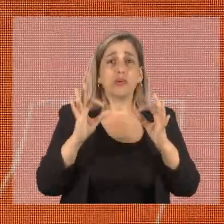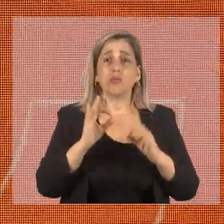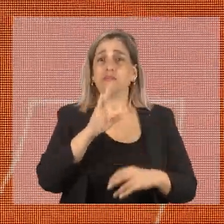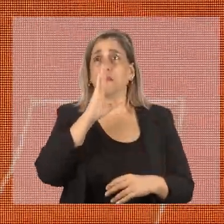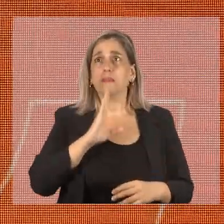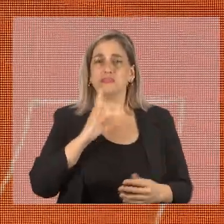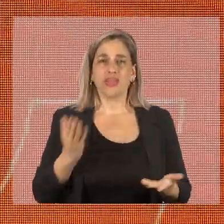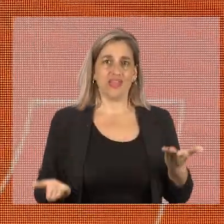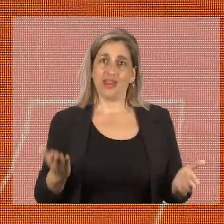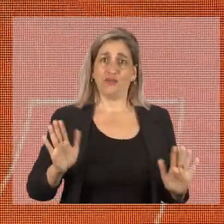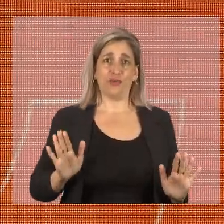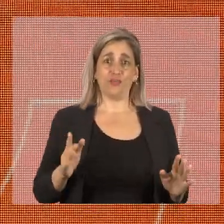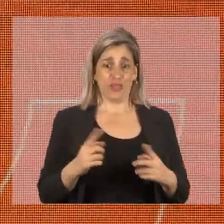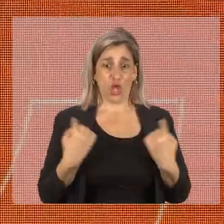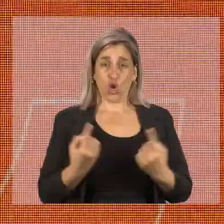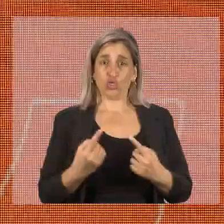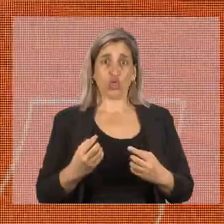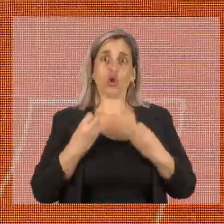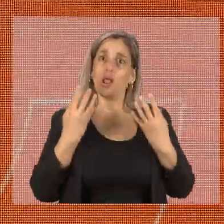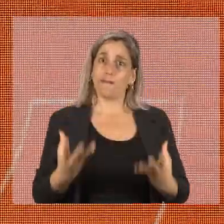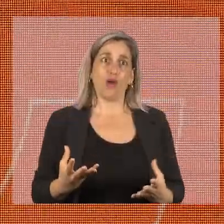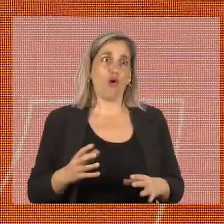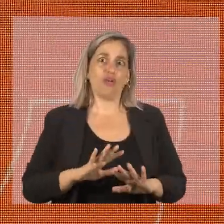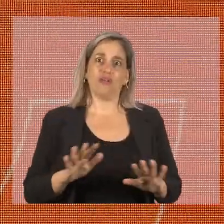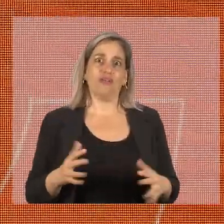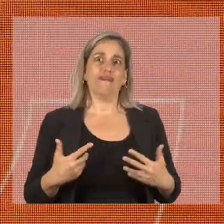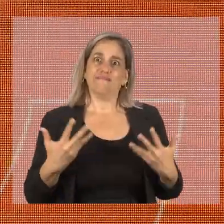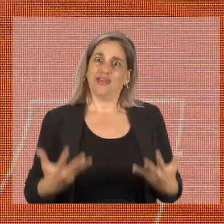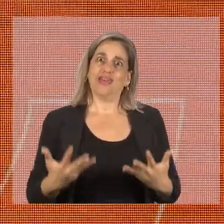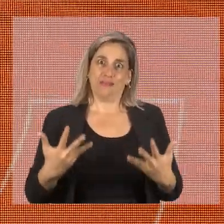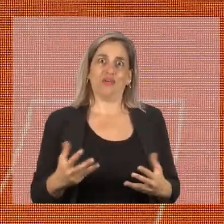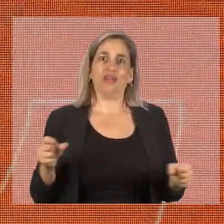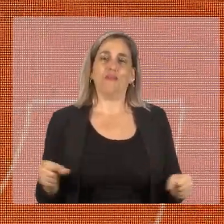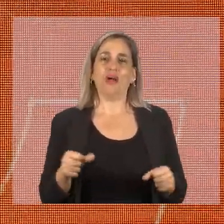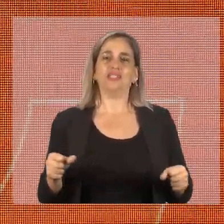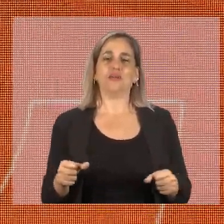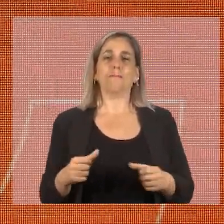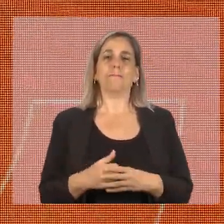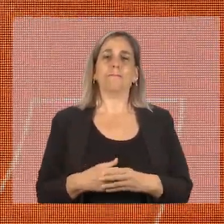te decía hace unos minutos. Sí. Nosotros vamos con las mejores intenciones.